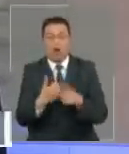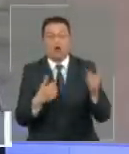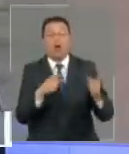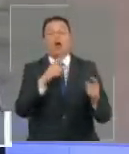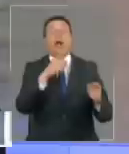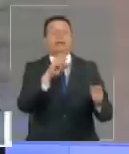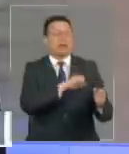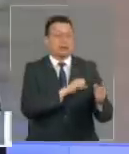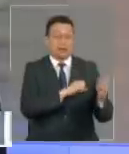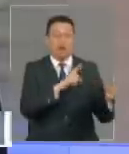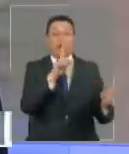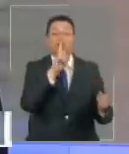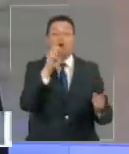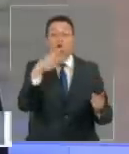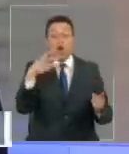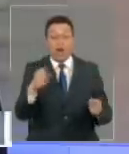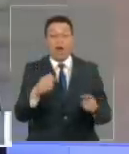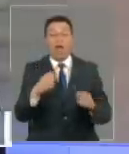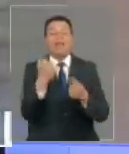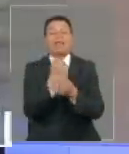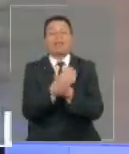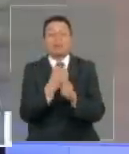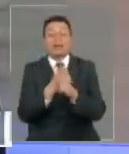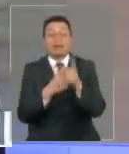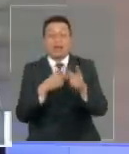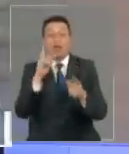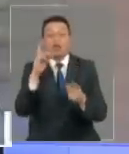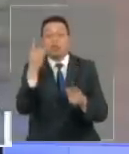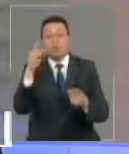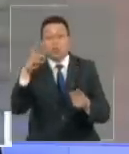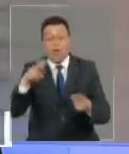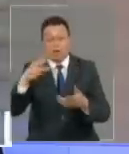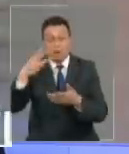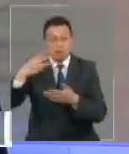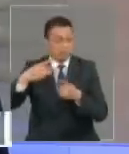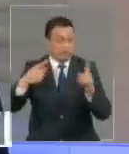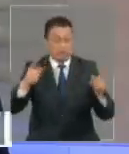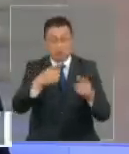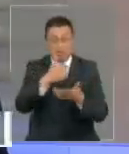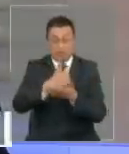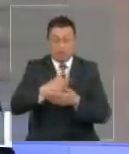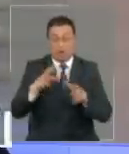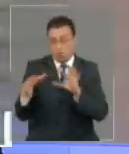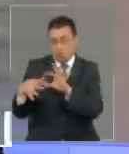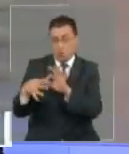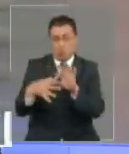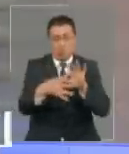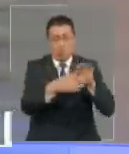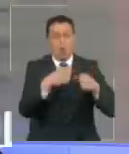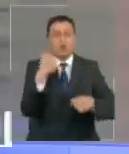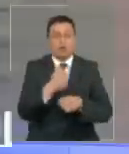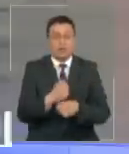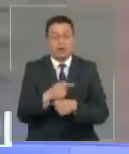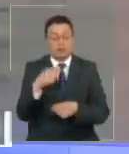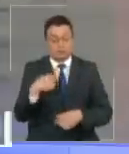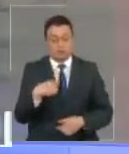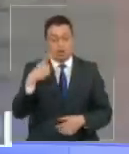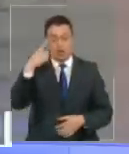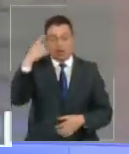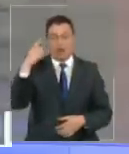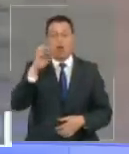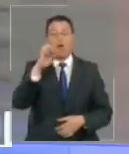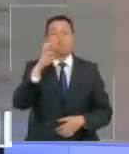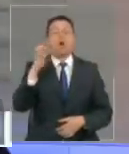Carolina Toá, con Independencia, con Gonzalo Durán, porque además hemos trabajado en conjunto. Yo creo que, mira,